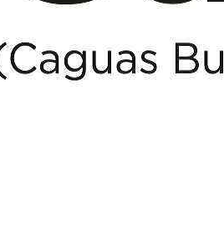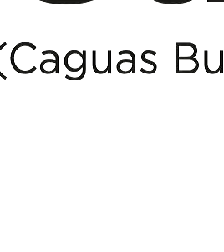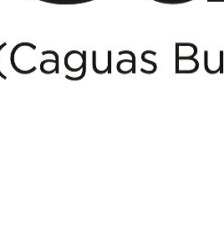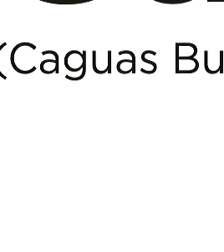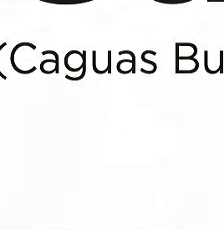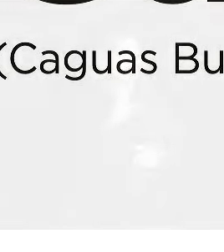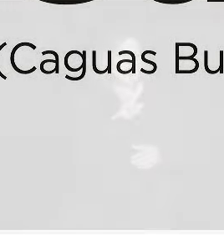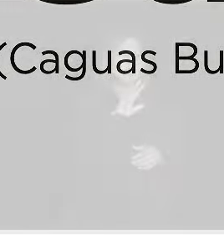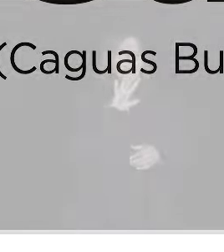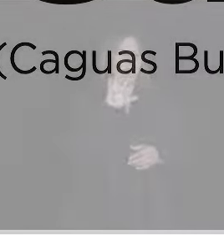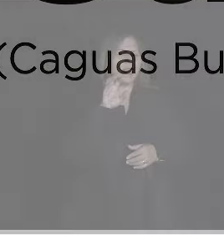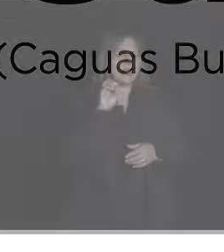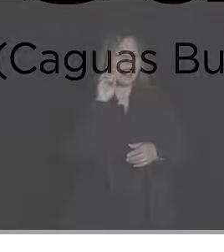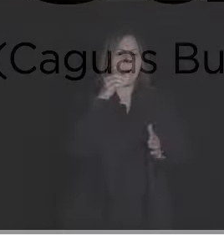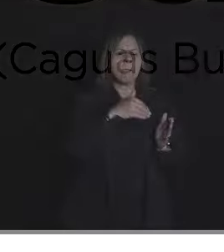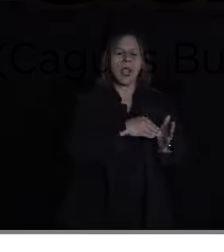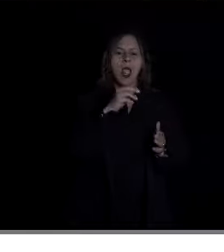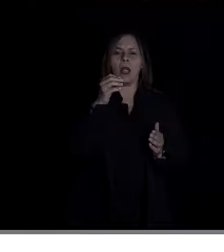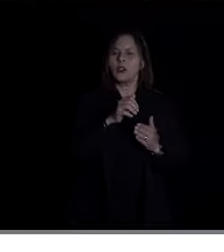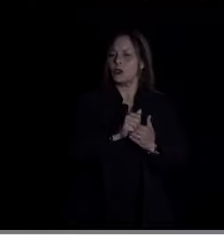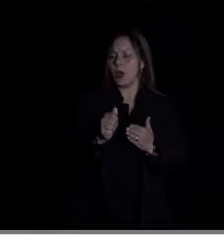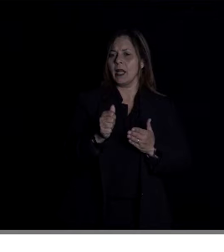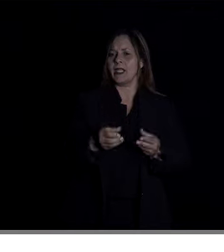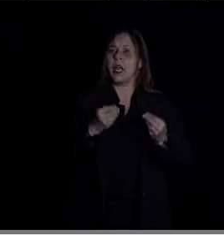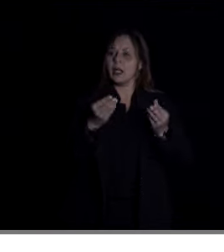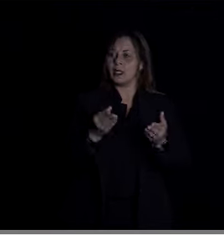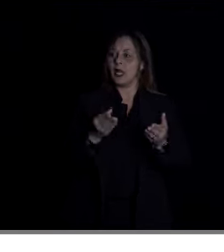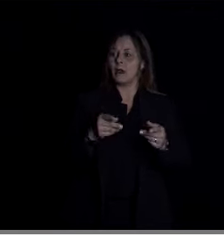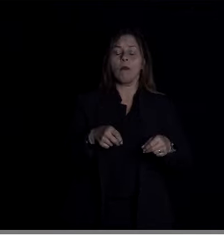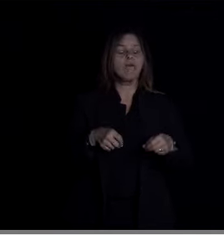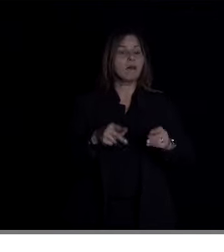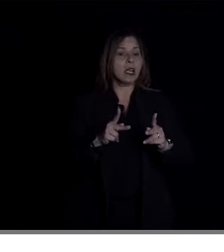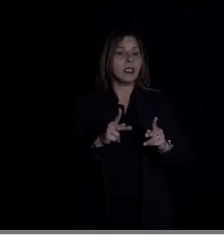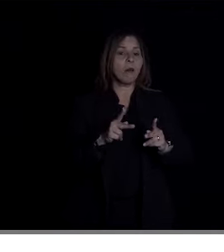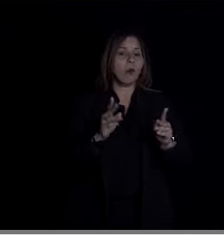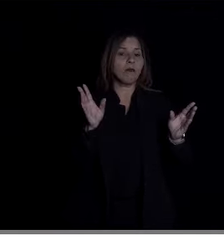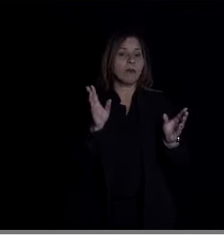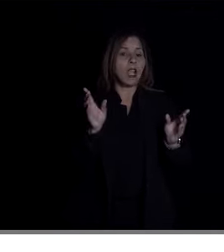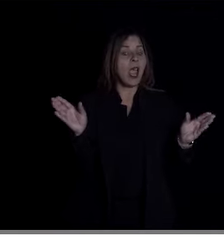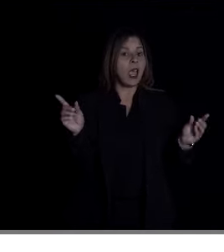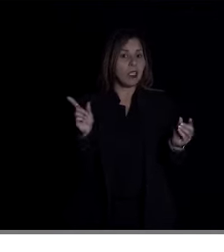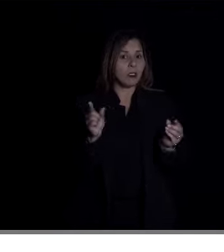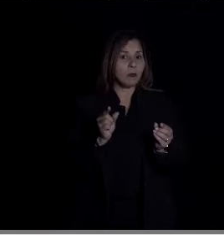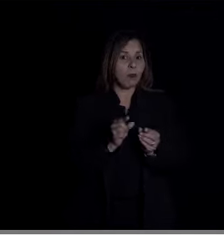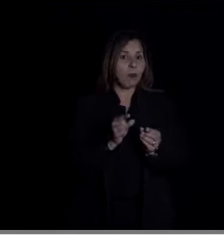$350,000, y se ha sometido 136 préstamos del Small Business Administration. No hay duda de que estamos listos, porque Caguas es